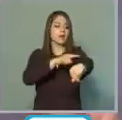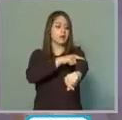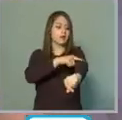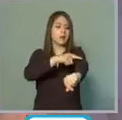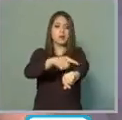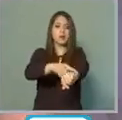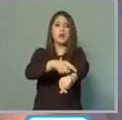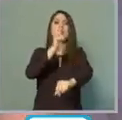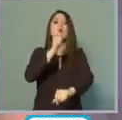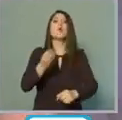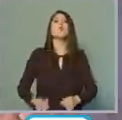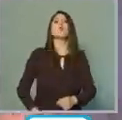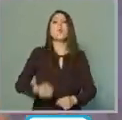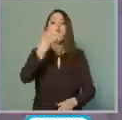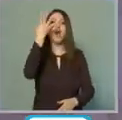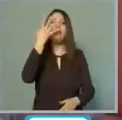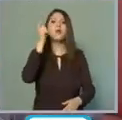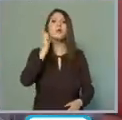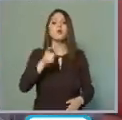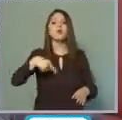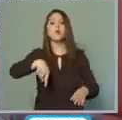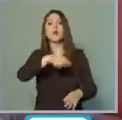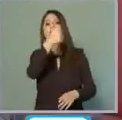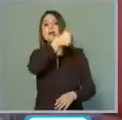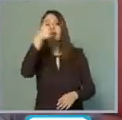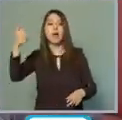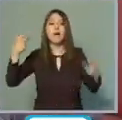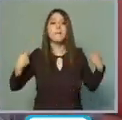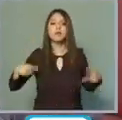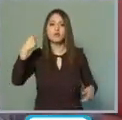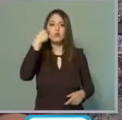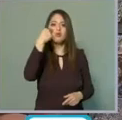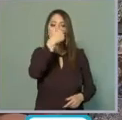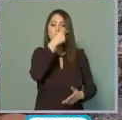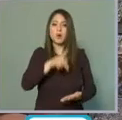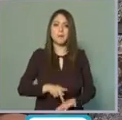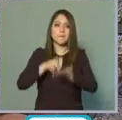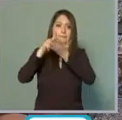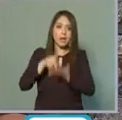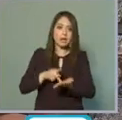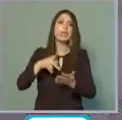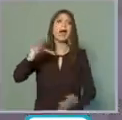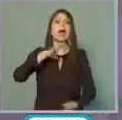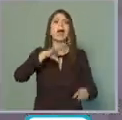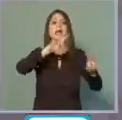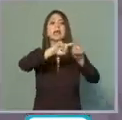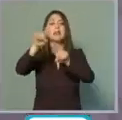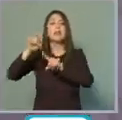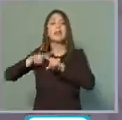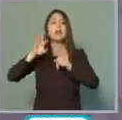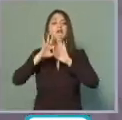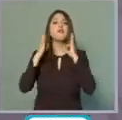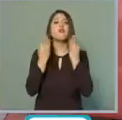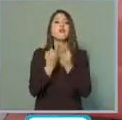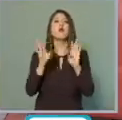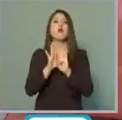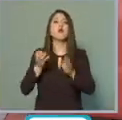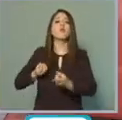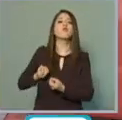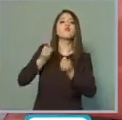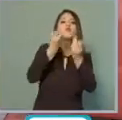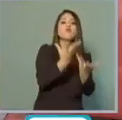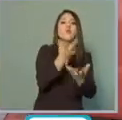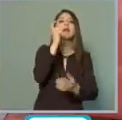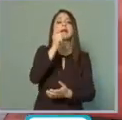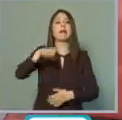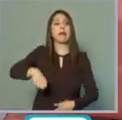nosotros podemos determinar la complexión de cada persona. Ahora, existen muchos factores adicionales, por ejemplo, la edad,